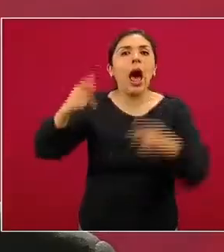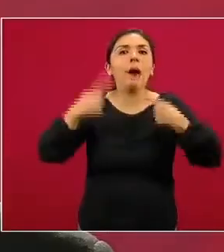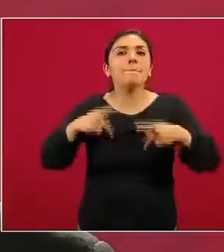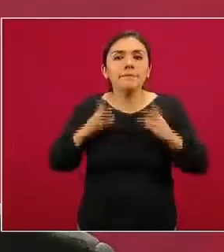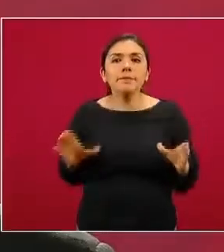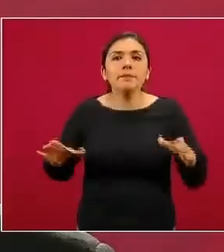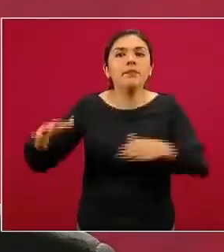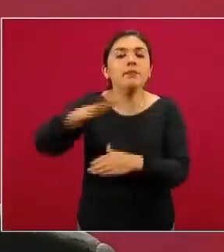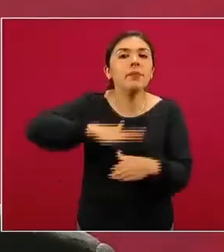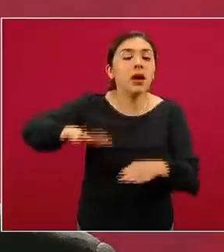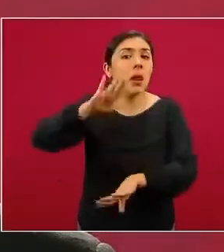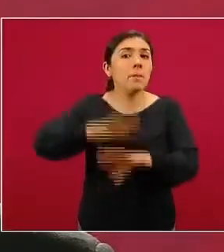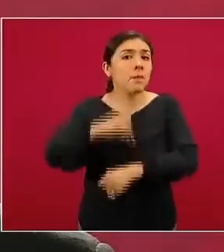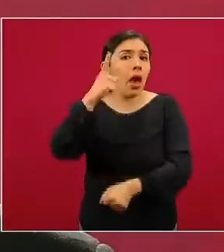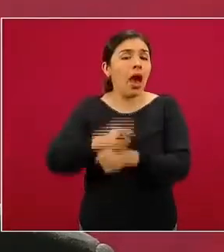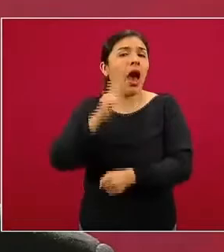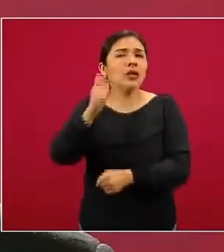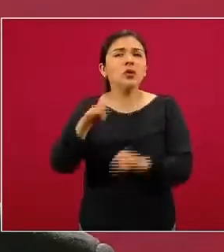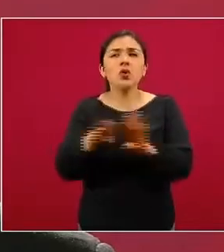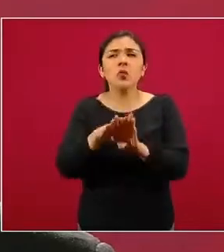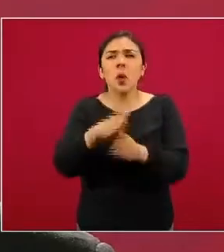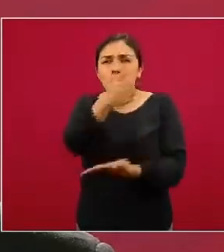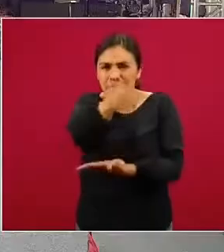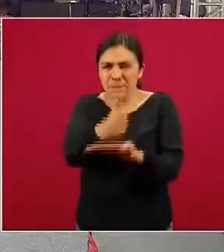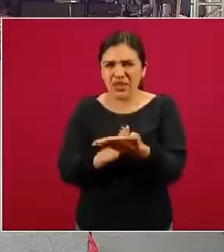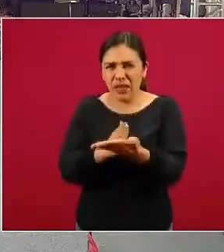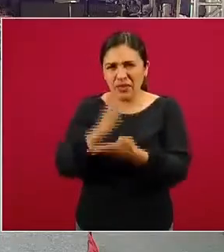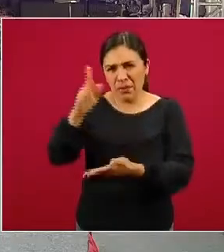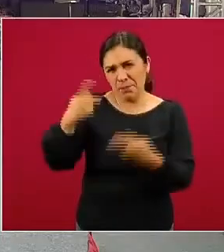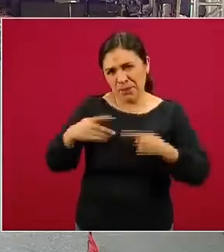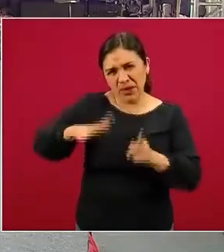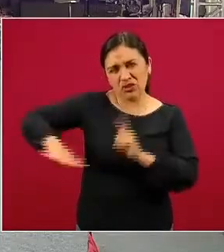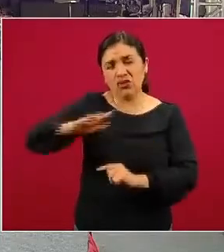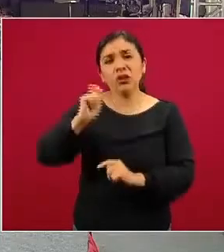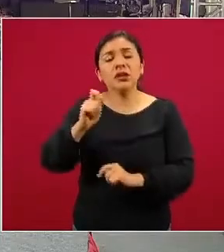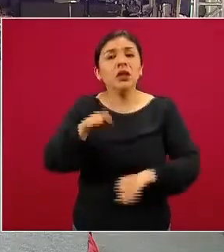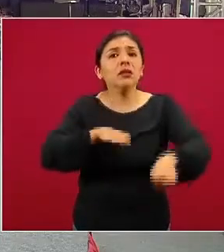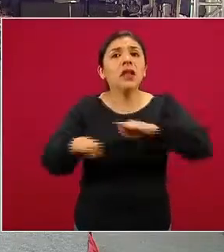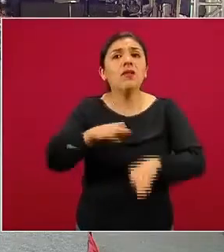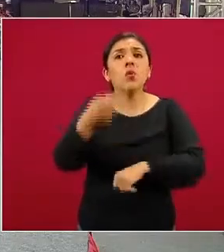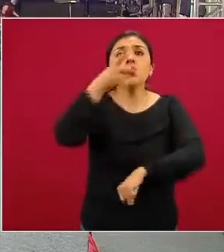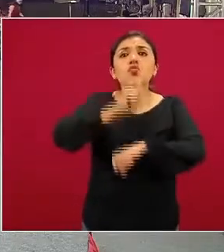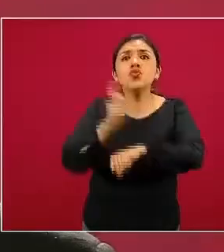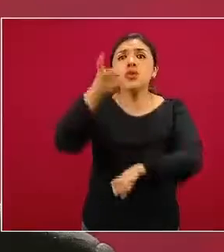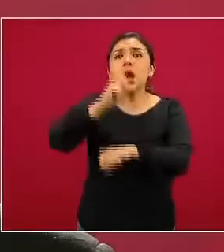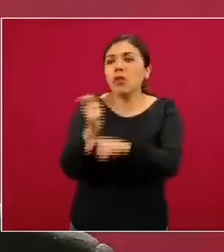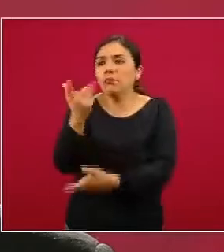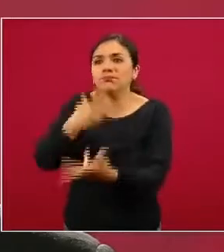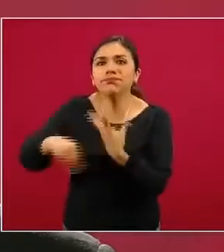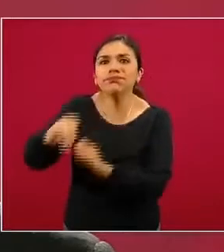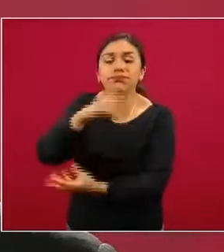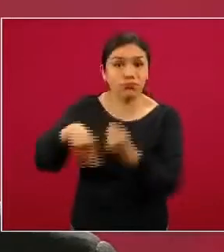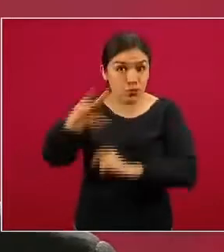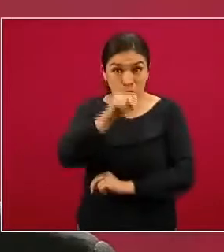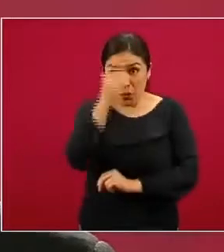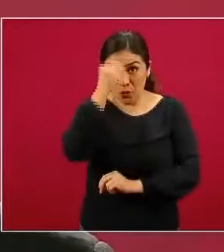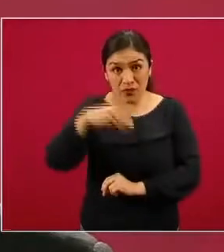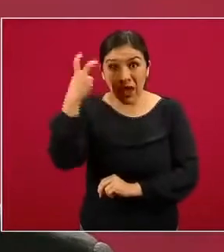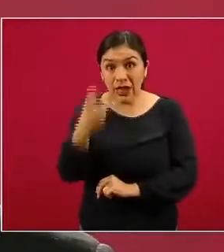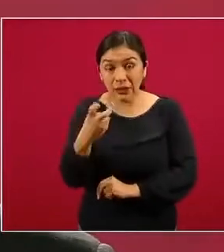población, particularmente la mitad de la población mexicana que vive al día. Que no se nos olvide eso, la